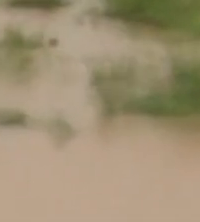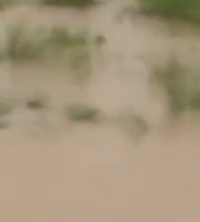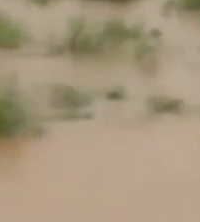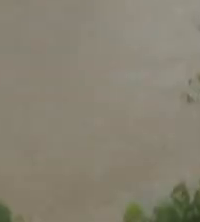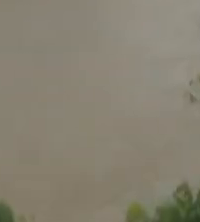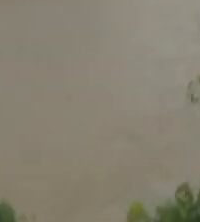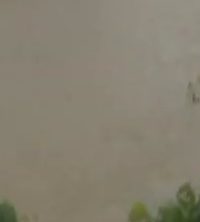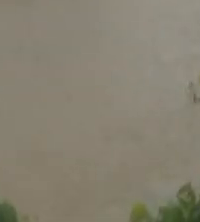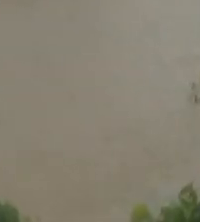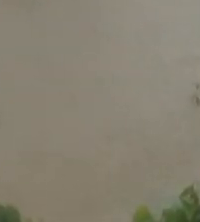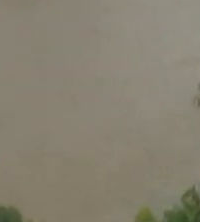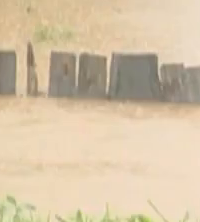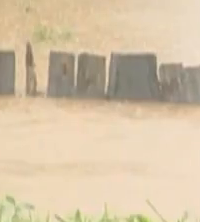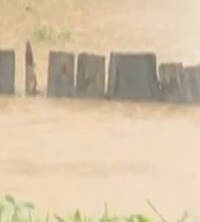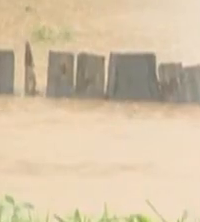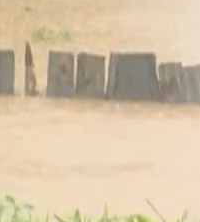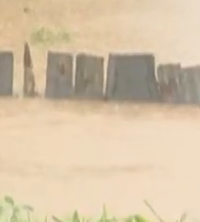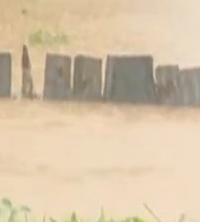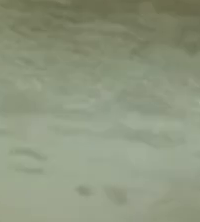i